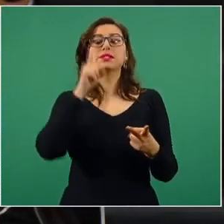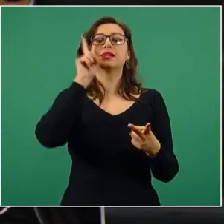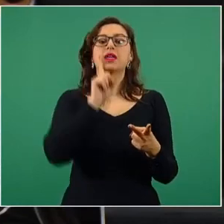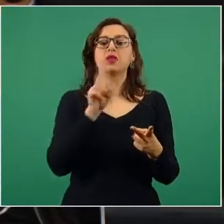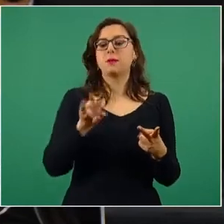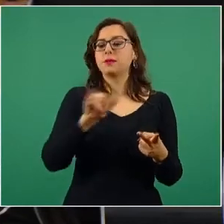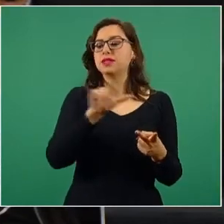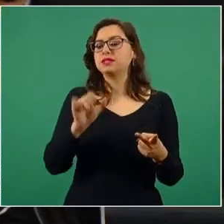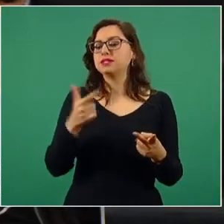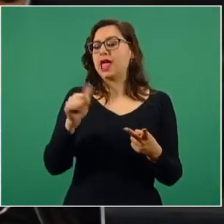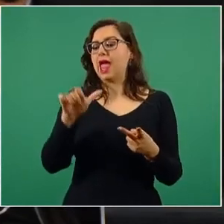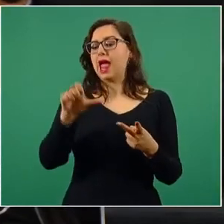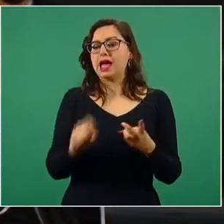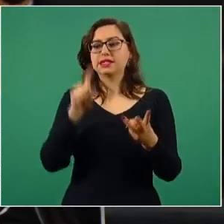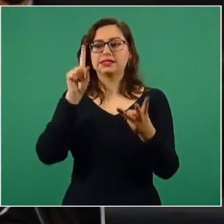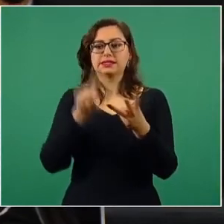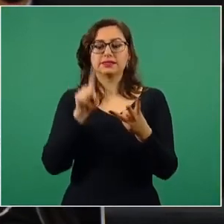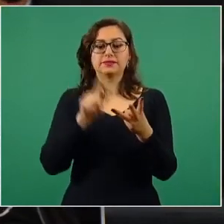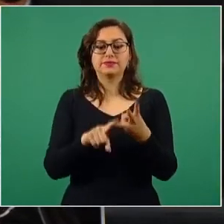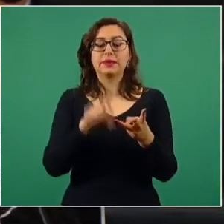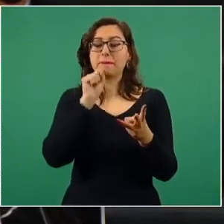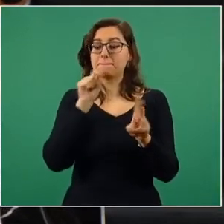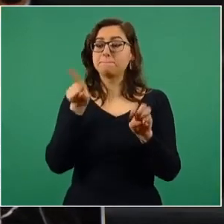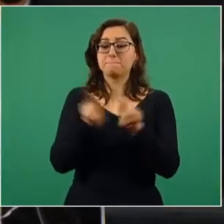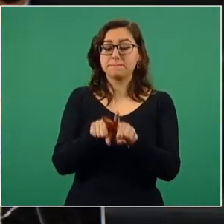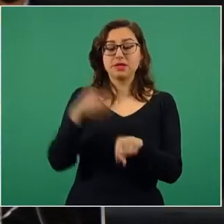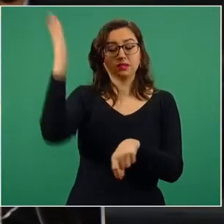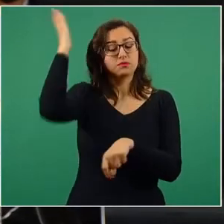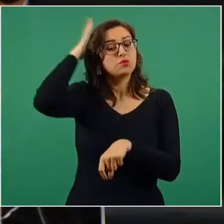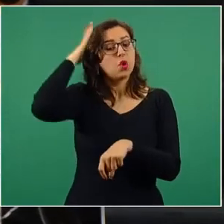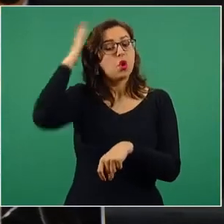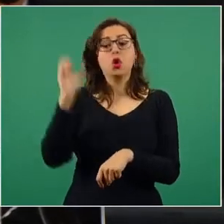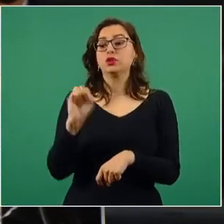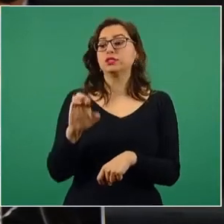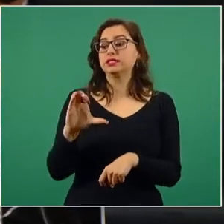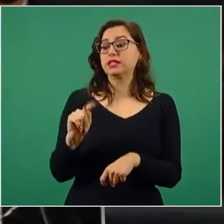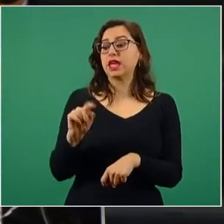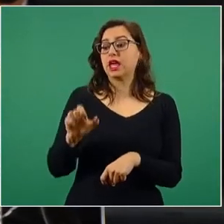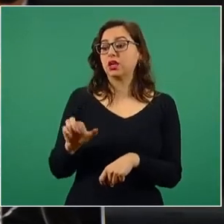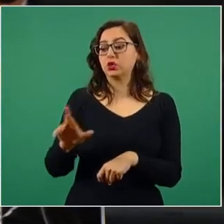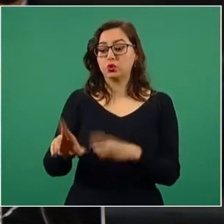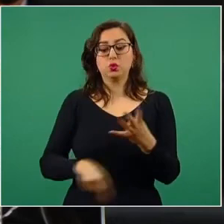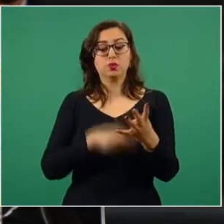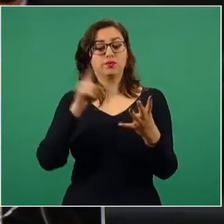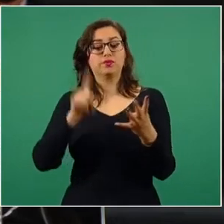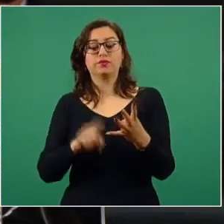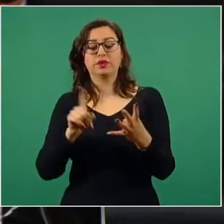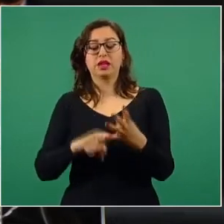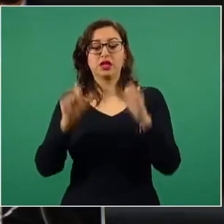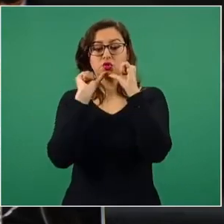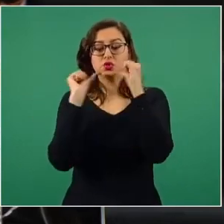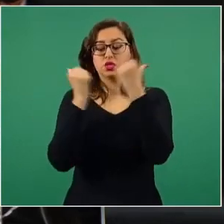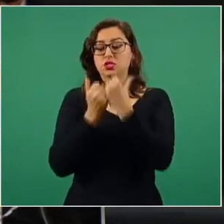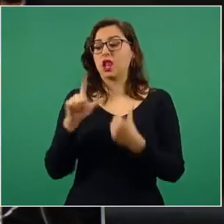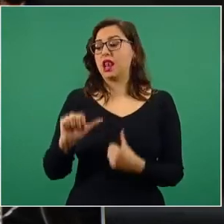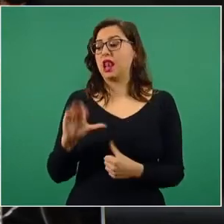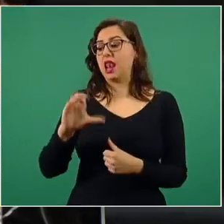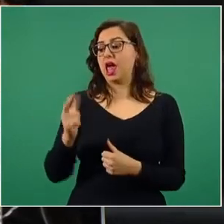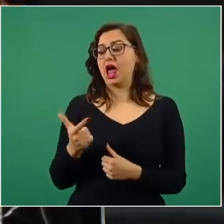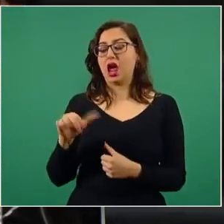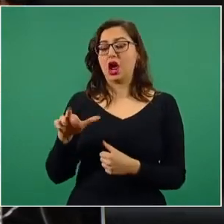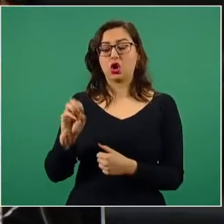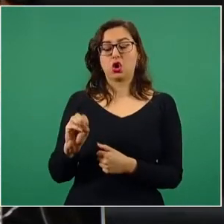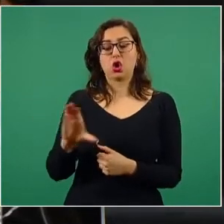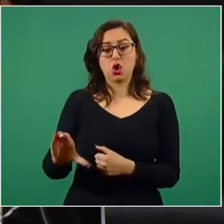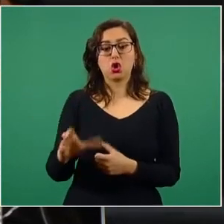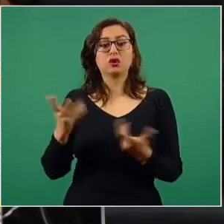como el propio titular de Sectur, Miguel Torruco, incluso hasta la CROC, a través de su líder y diputado federal, Isaías